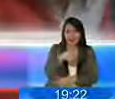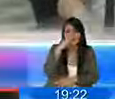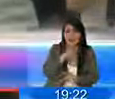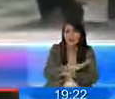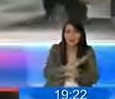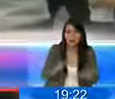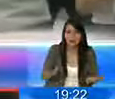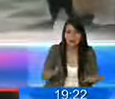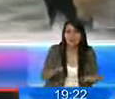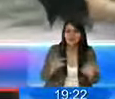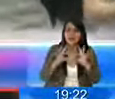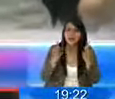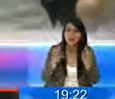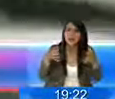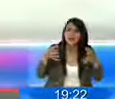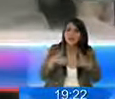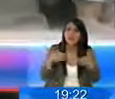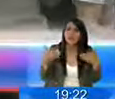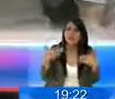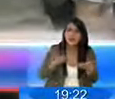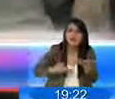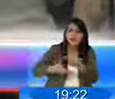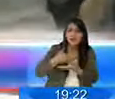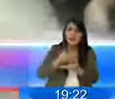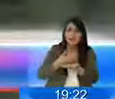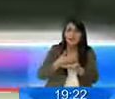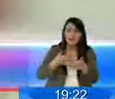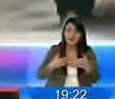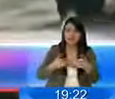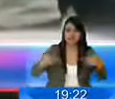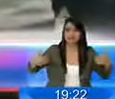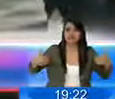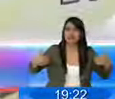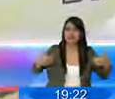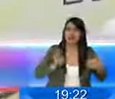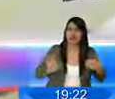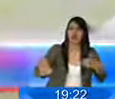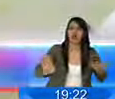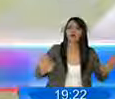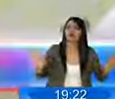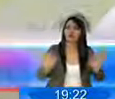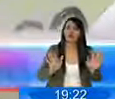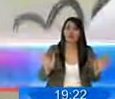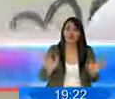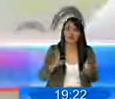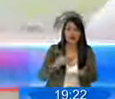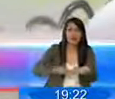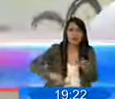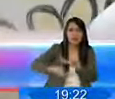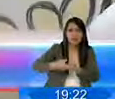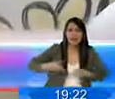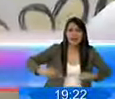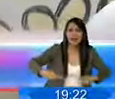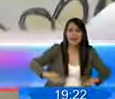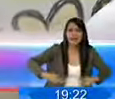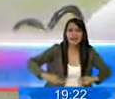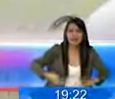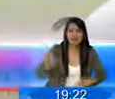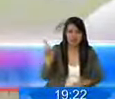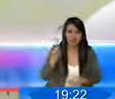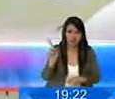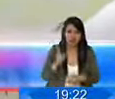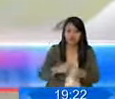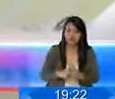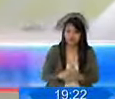niños a tener una familia en donde no se rompan los vínculos afectivos. No es un tema de compartir los gastos con la madre, es que